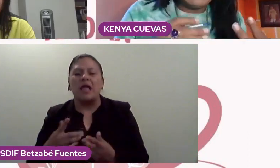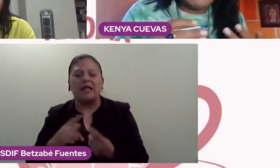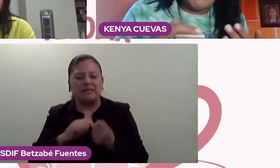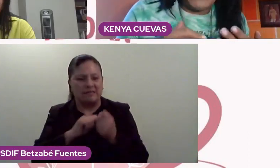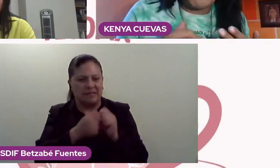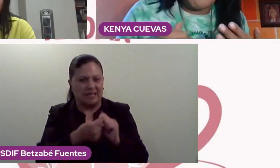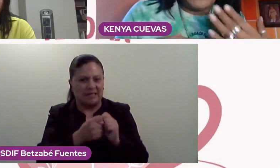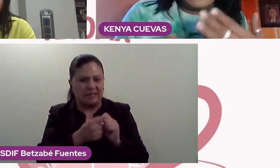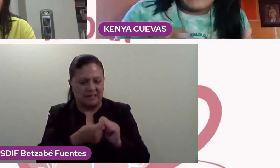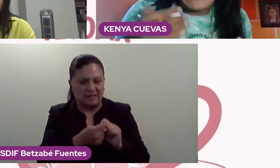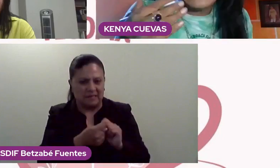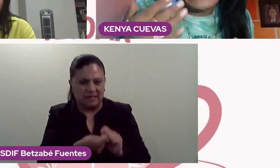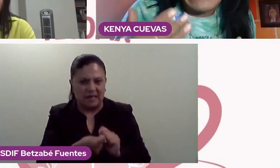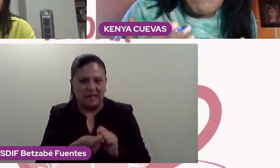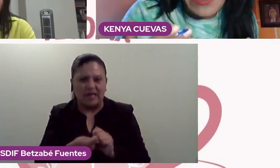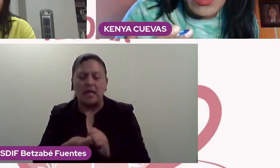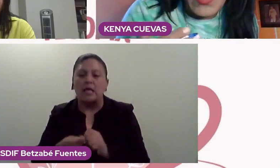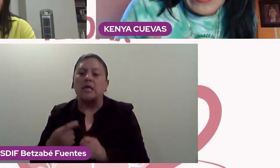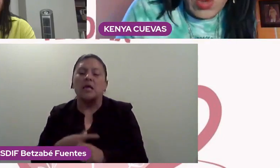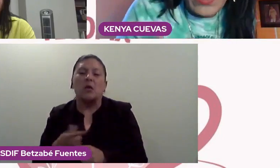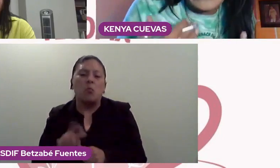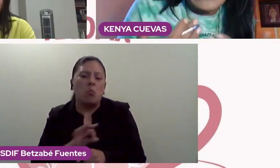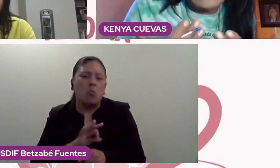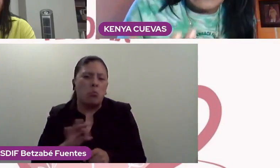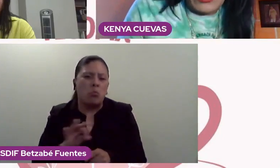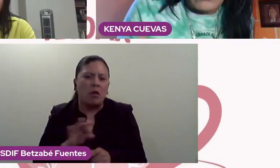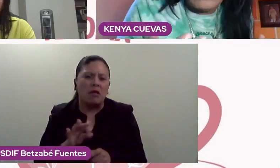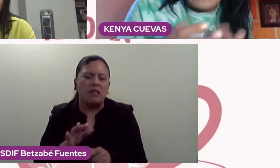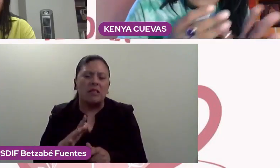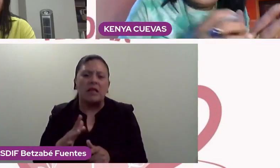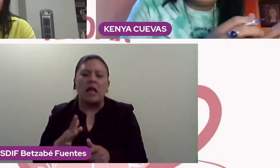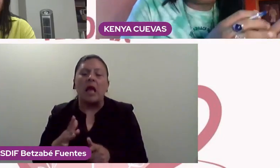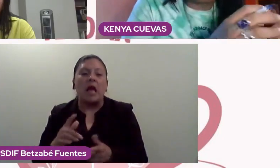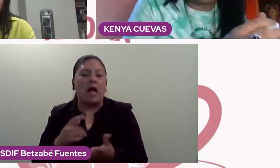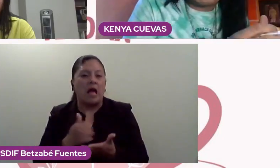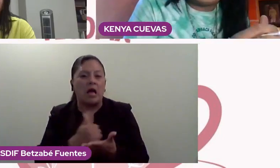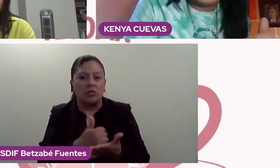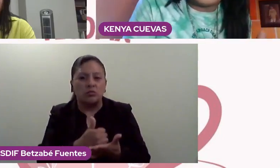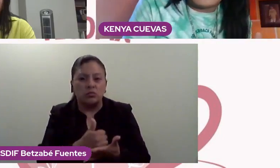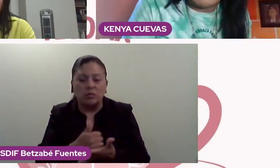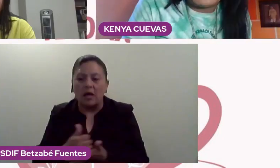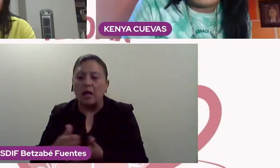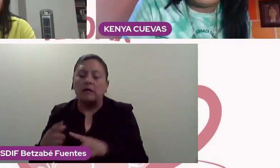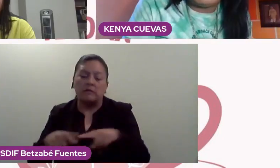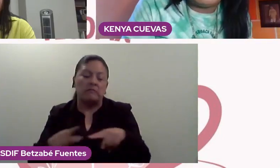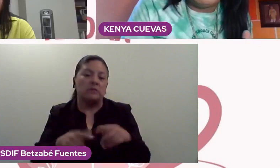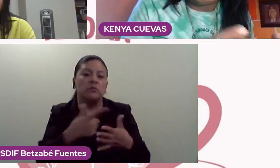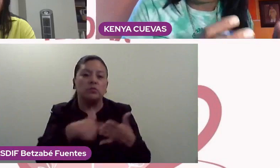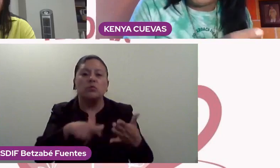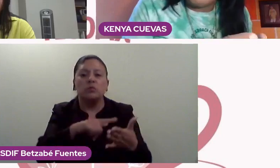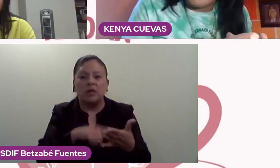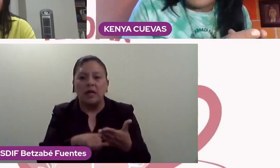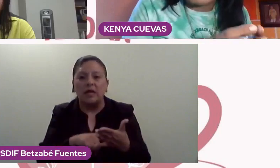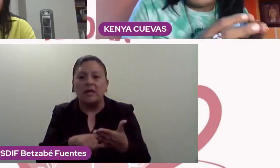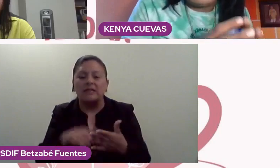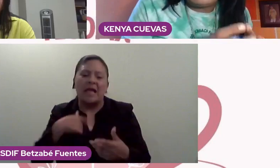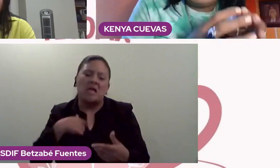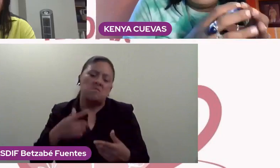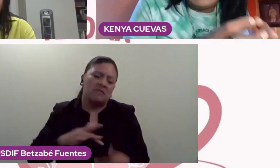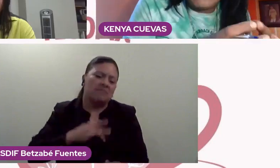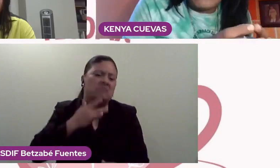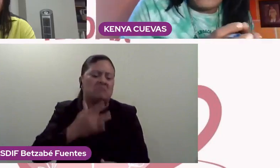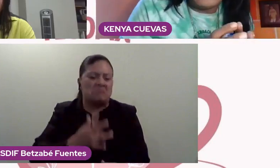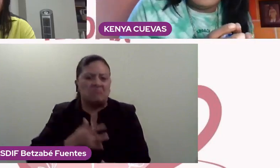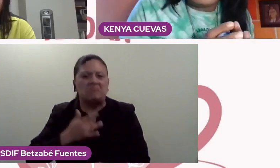sexual y de esta forma pueden darle seguimiento a su transición en estos espacios donde se van a sentir cómodas en